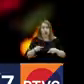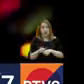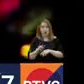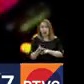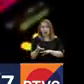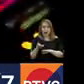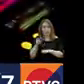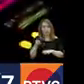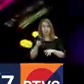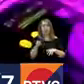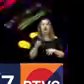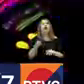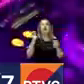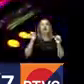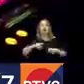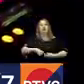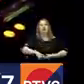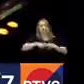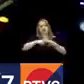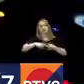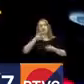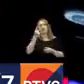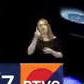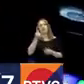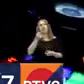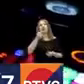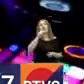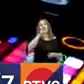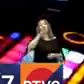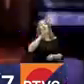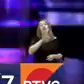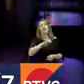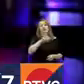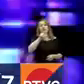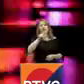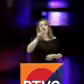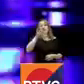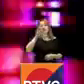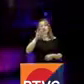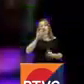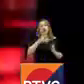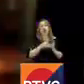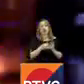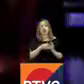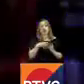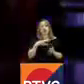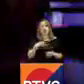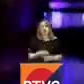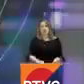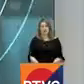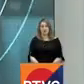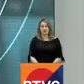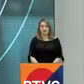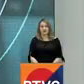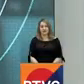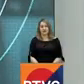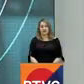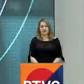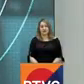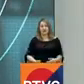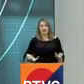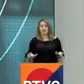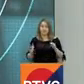medida se exponen a sanciones por un valor de 969 mil pesos y